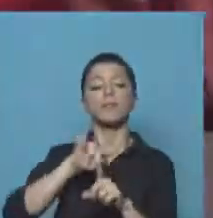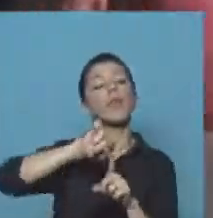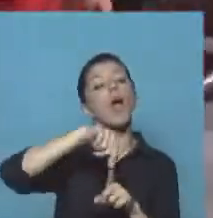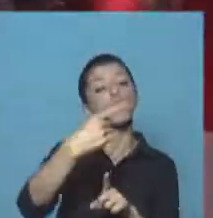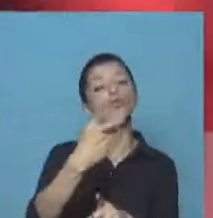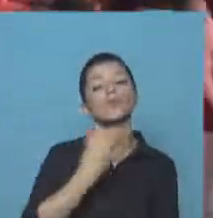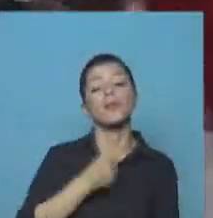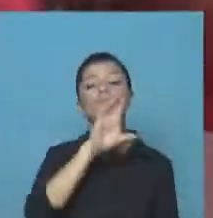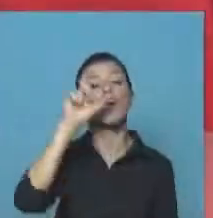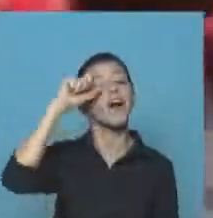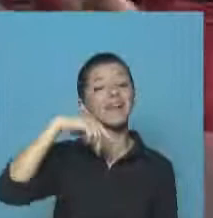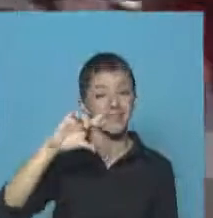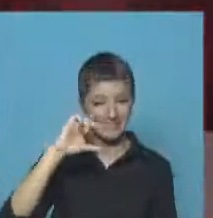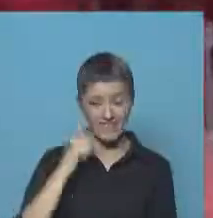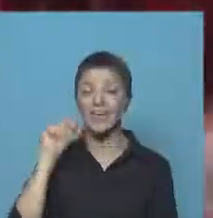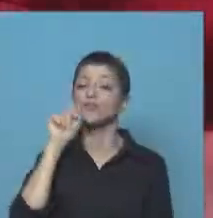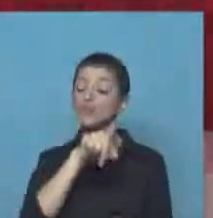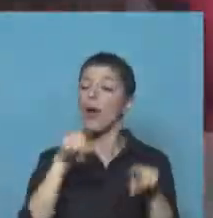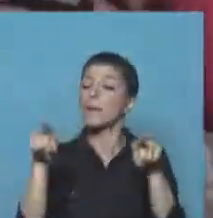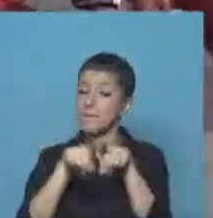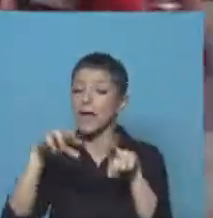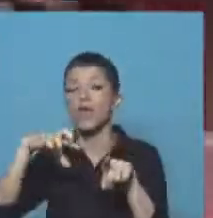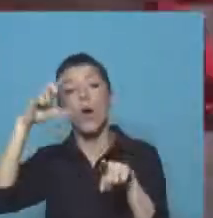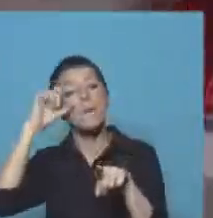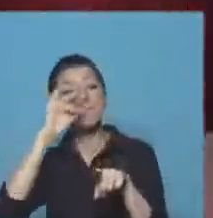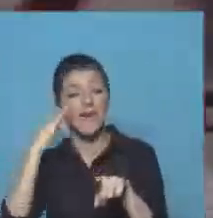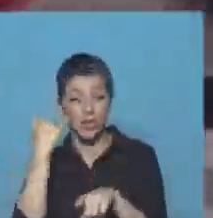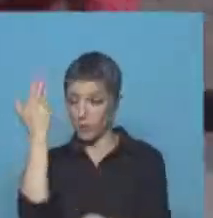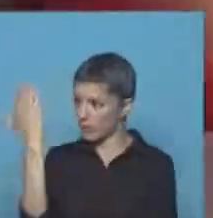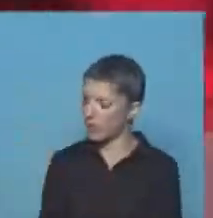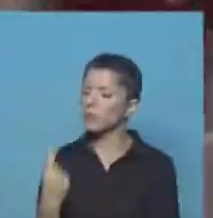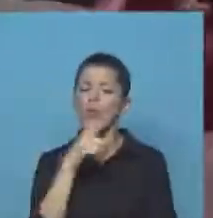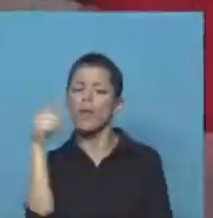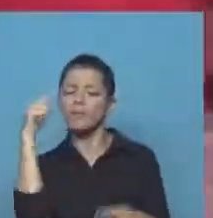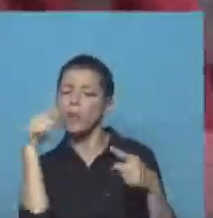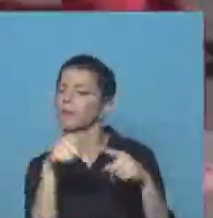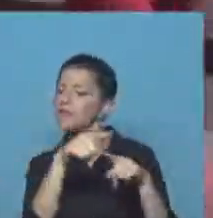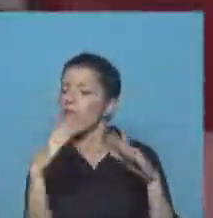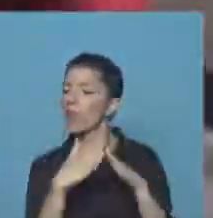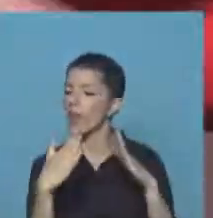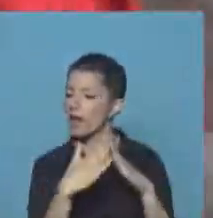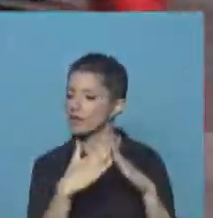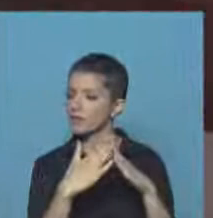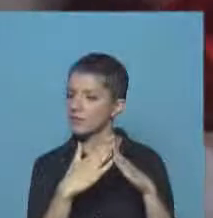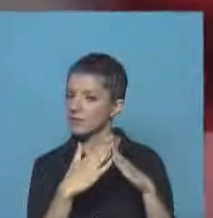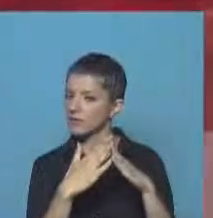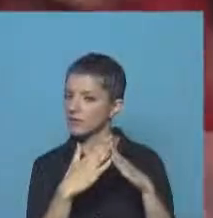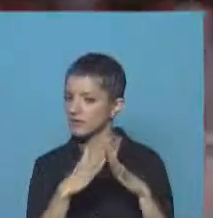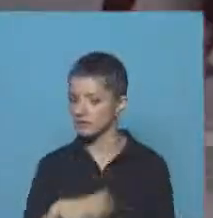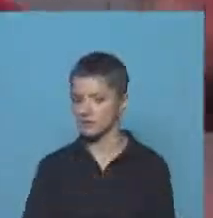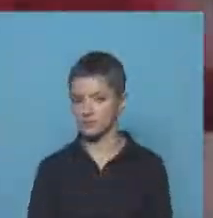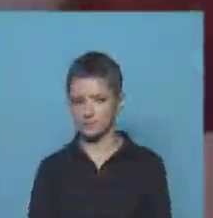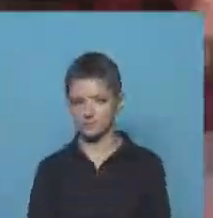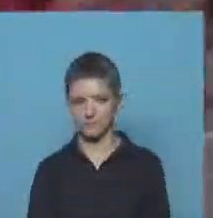florencia penacchi y su hermano pedro está con nosotros cuál es el propósito de esta casa de encuentro de las familias de las víctimas y bueno